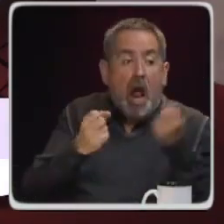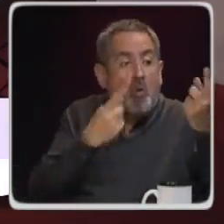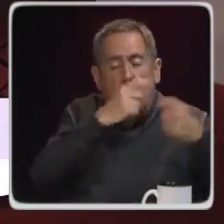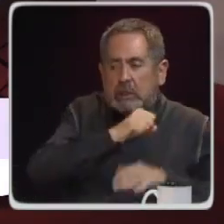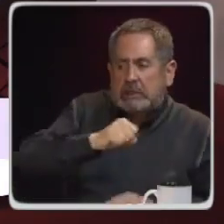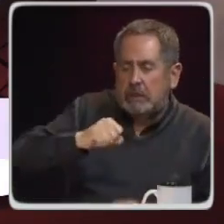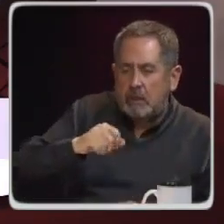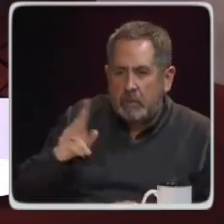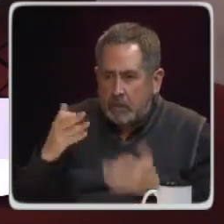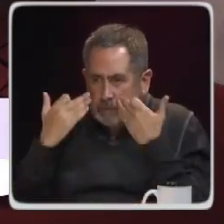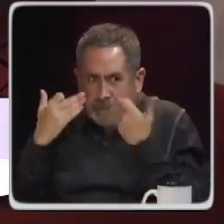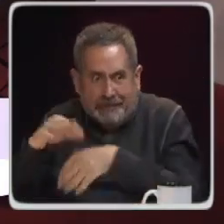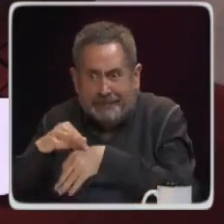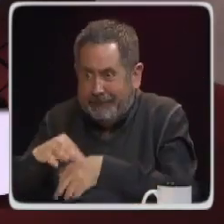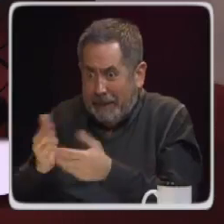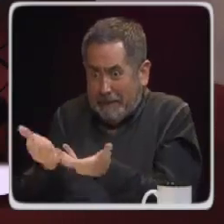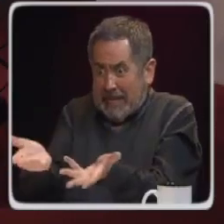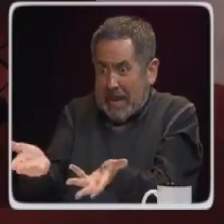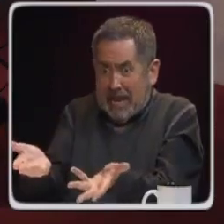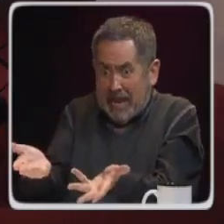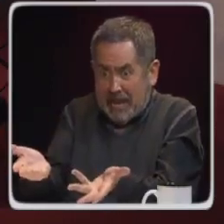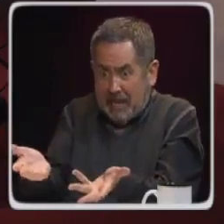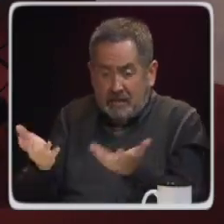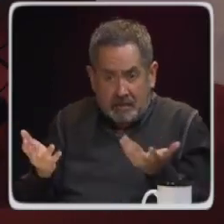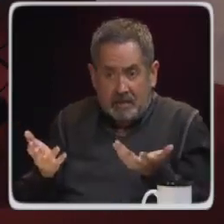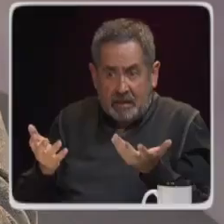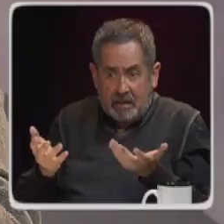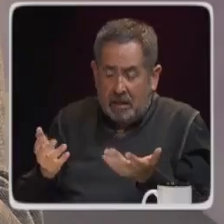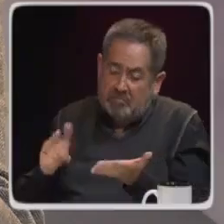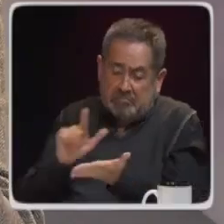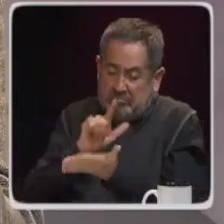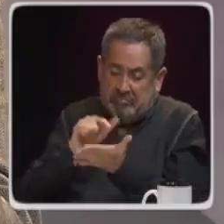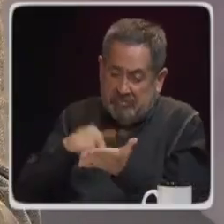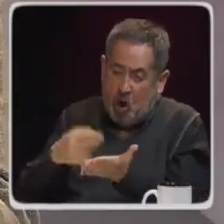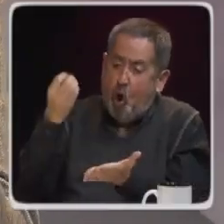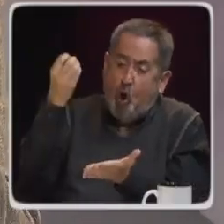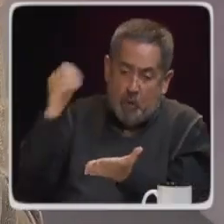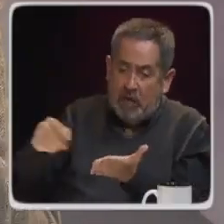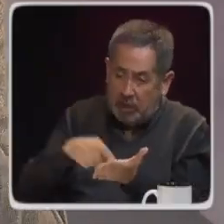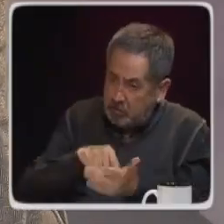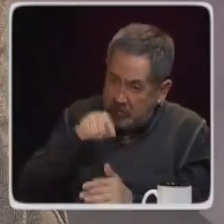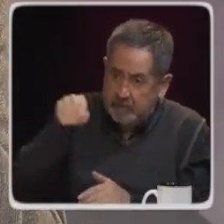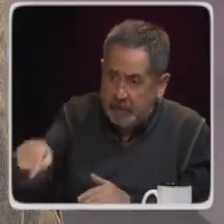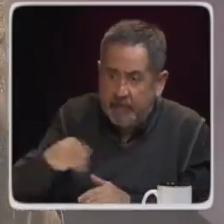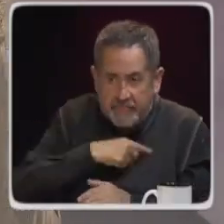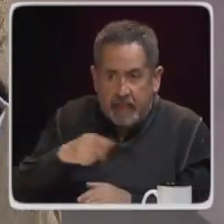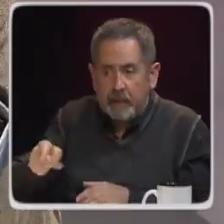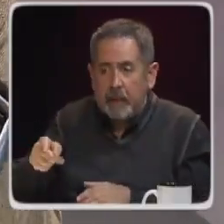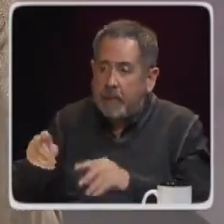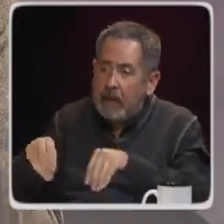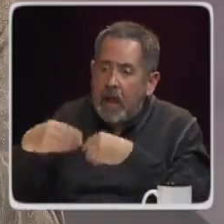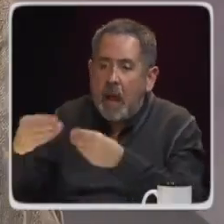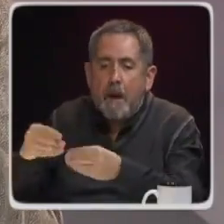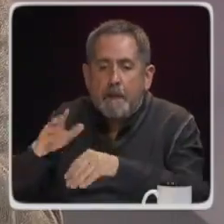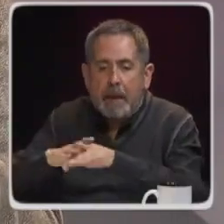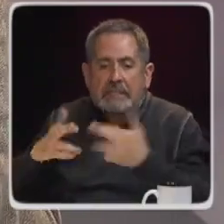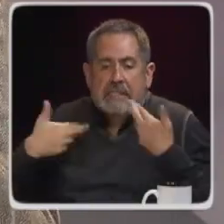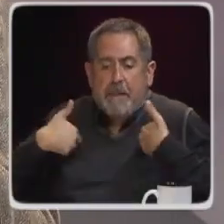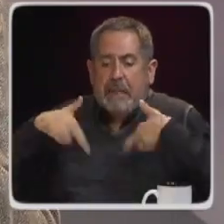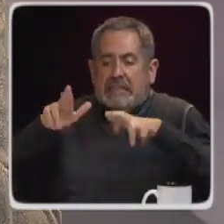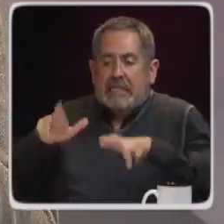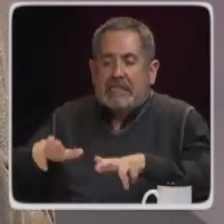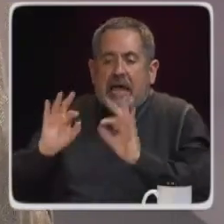así como el idioma español va cambiando, tal cual las reglas del español va cambiando y va evolucionando también. Es lo que va utilizando la comunidad sorda